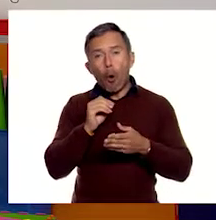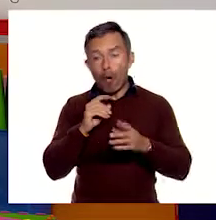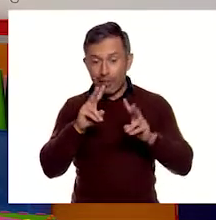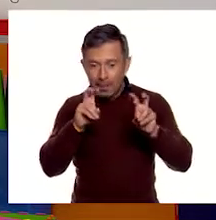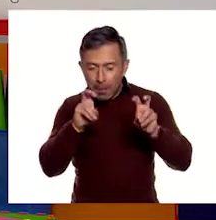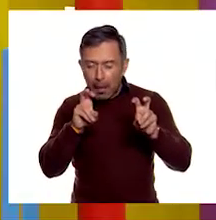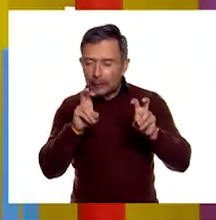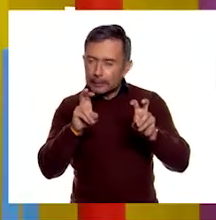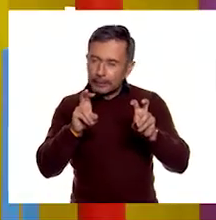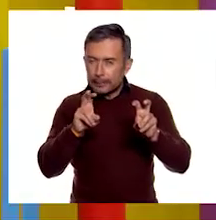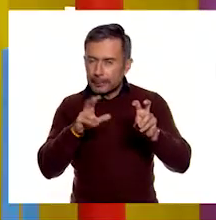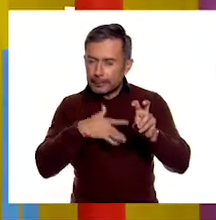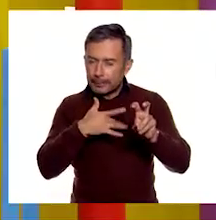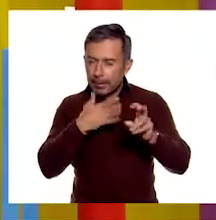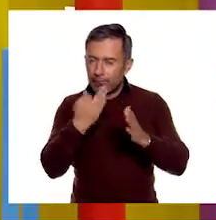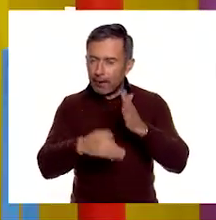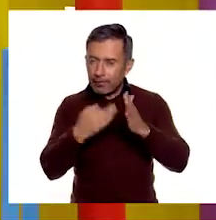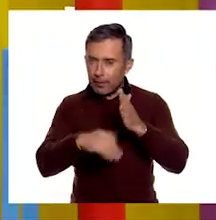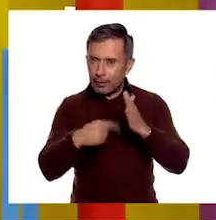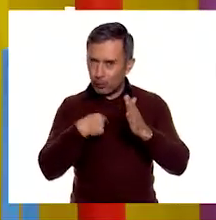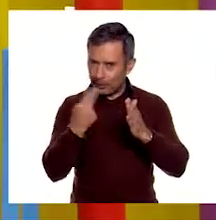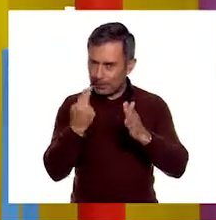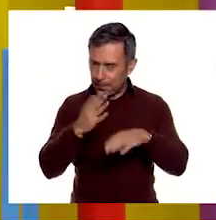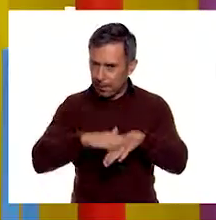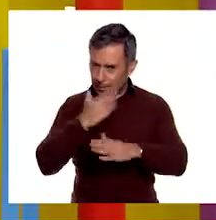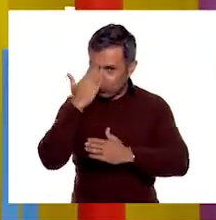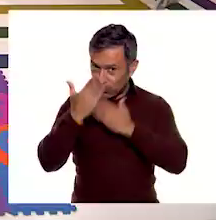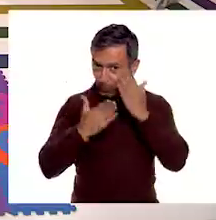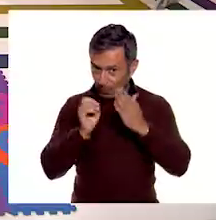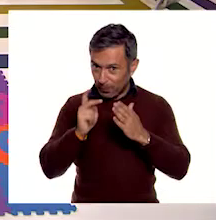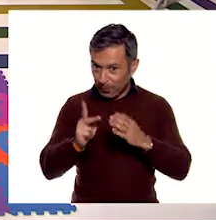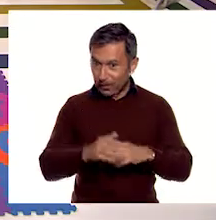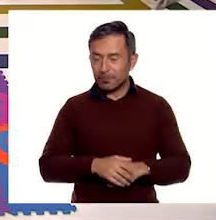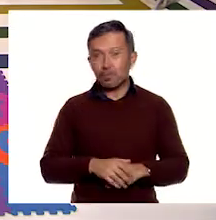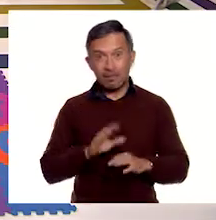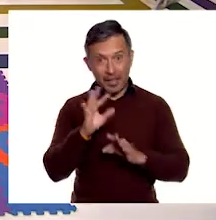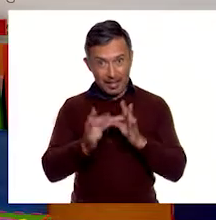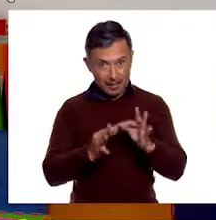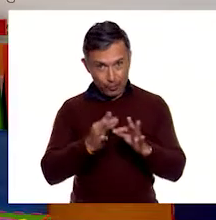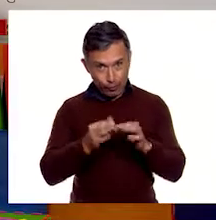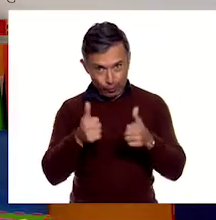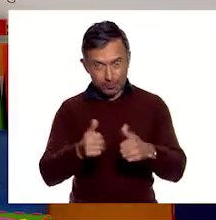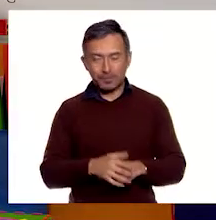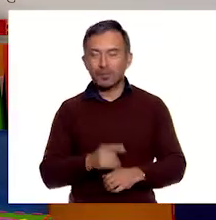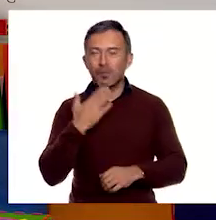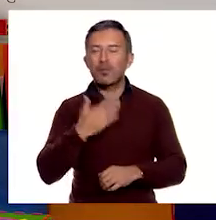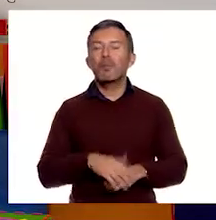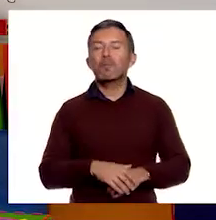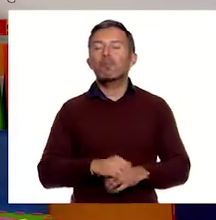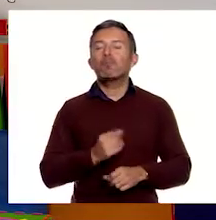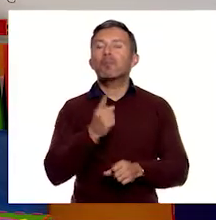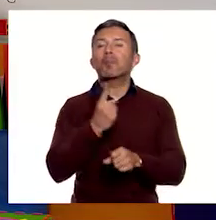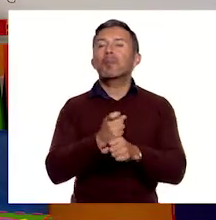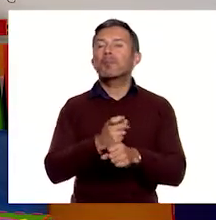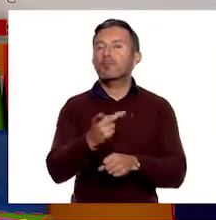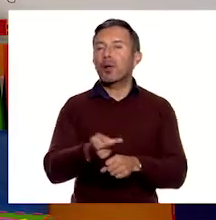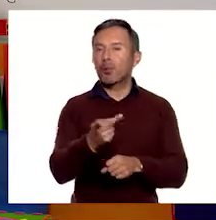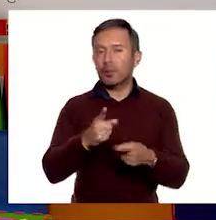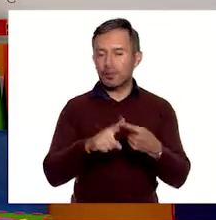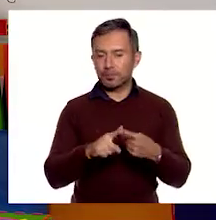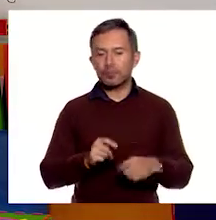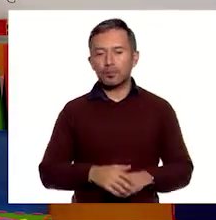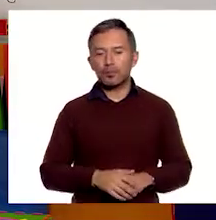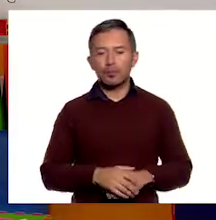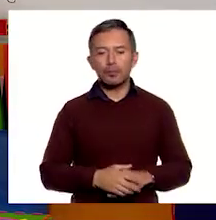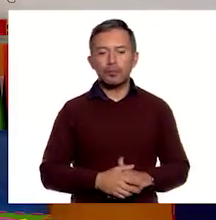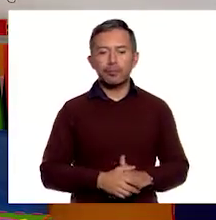tema. ¿Preparados, niñas y niños? ¿Listos? ¿Todos? Sí, muy bien. Primera pregunta es,